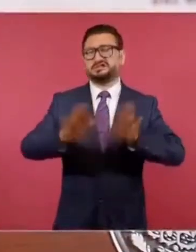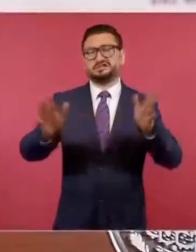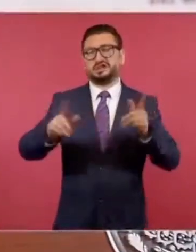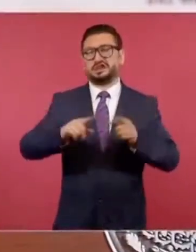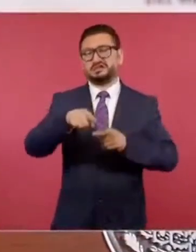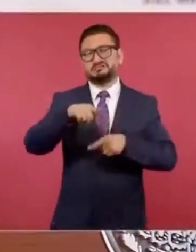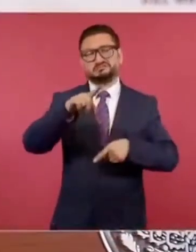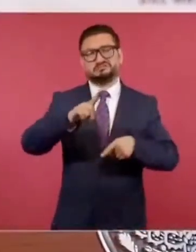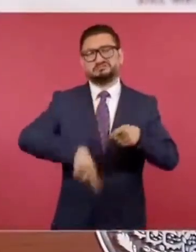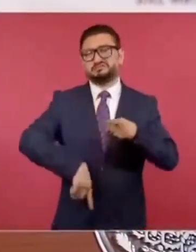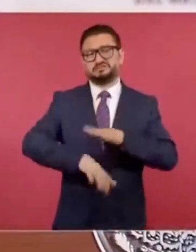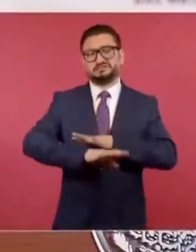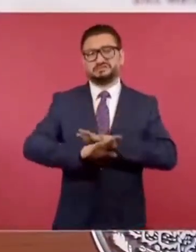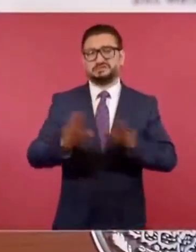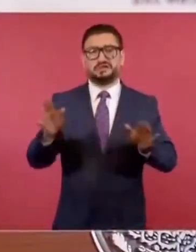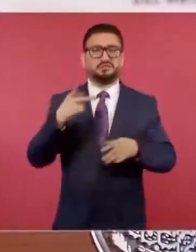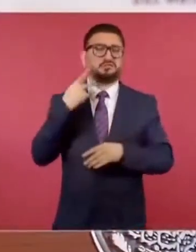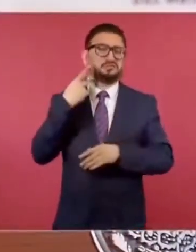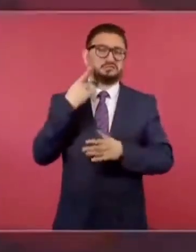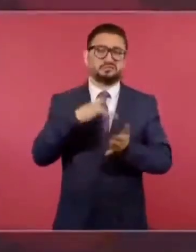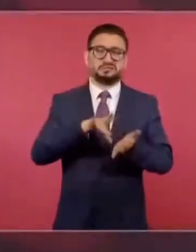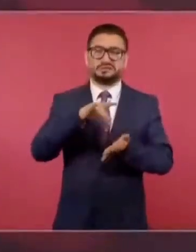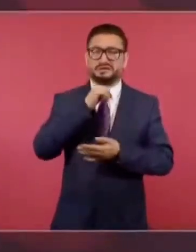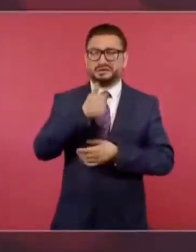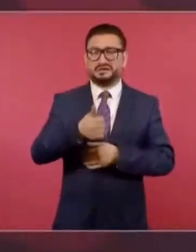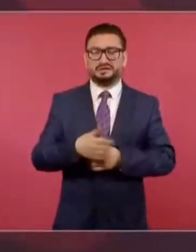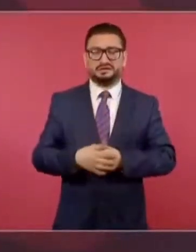desahuciado políticamente.